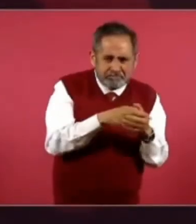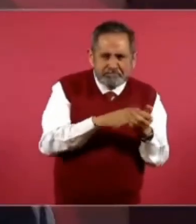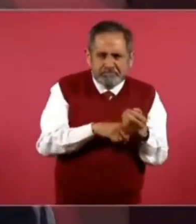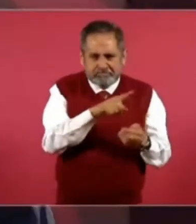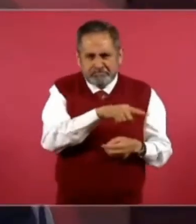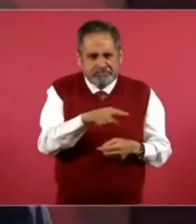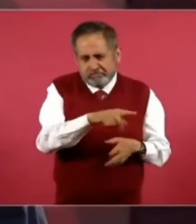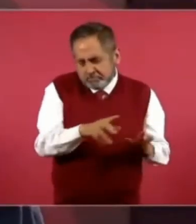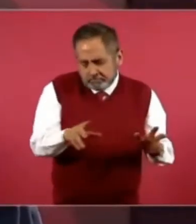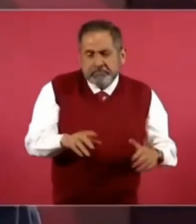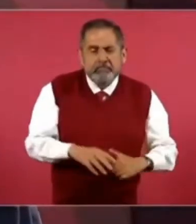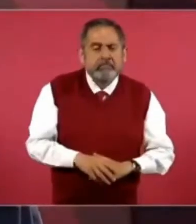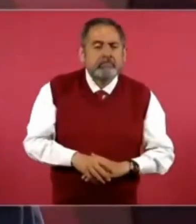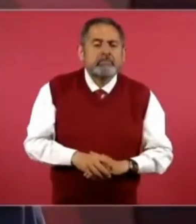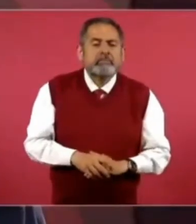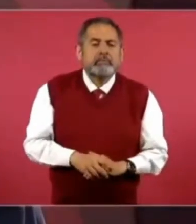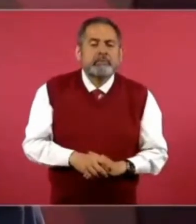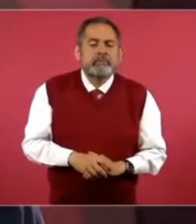y